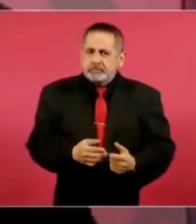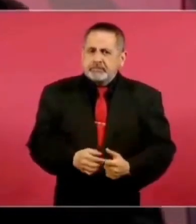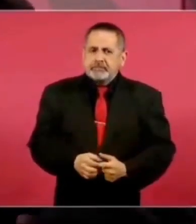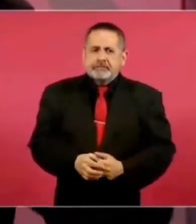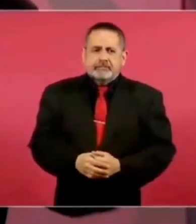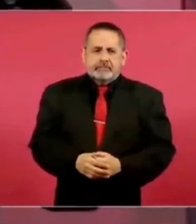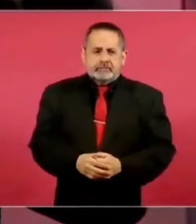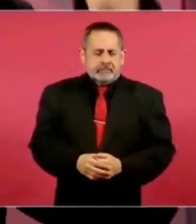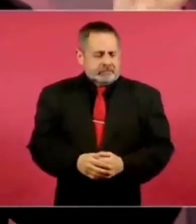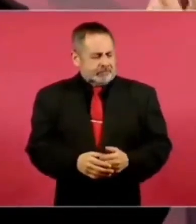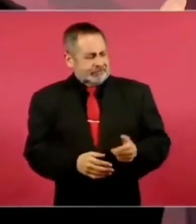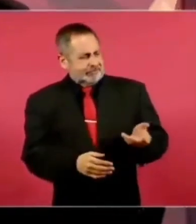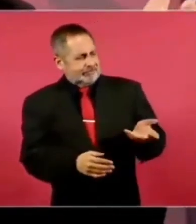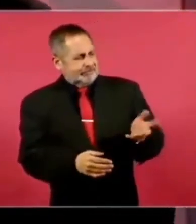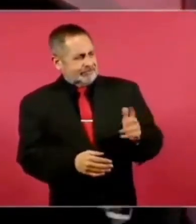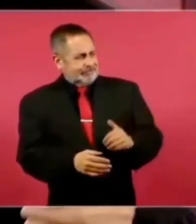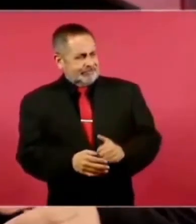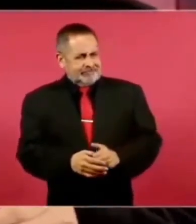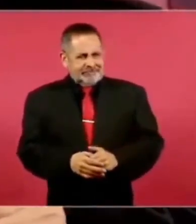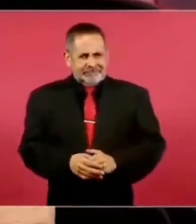pues ni que fuera